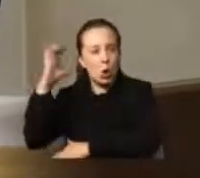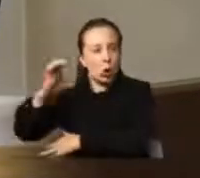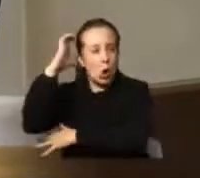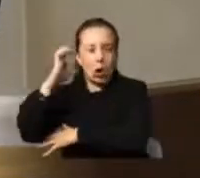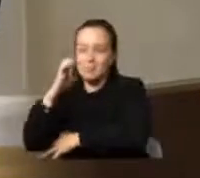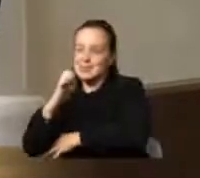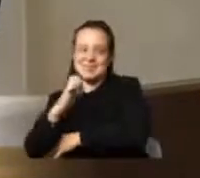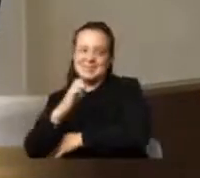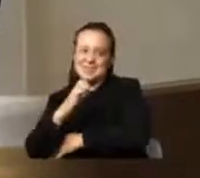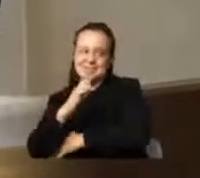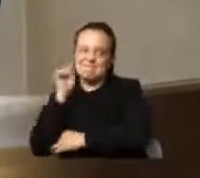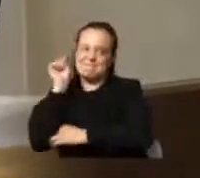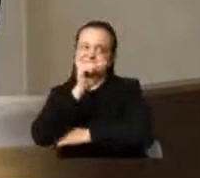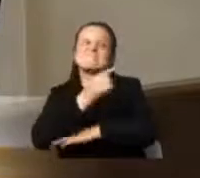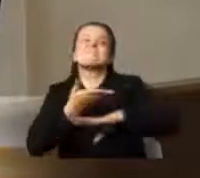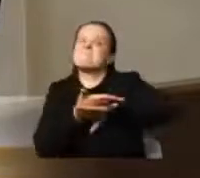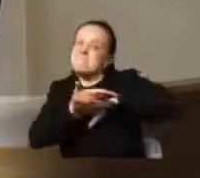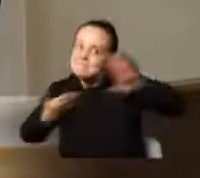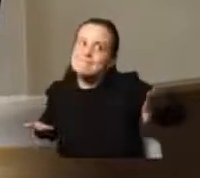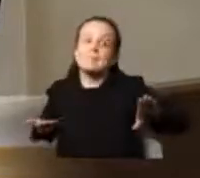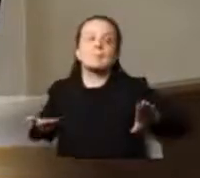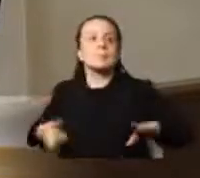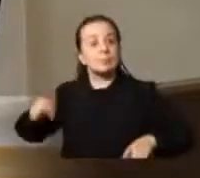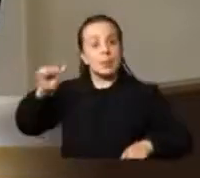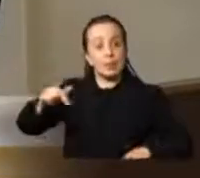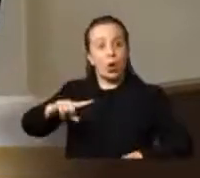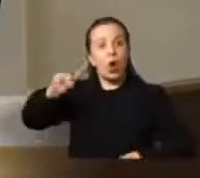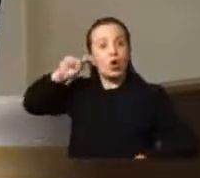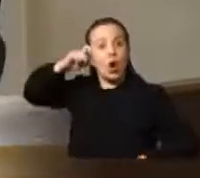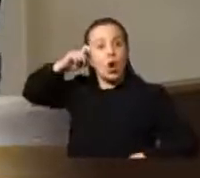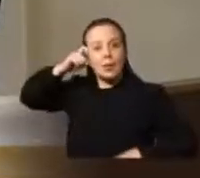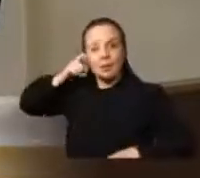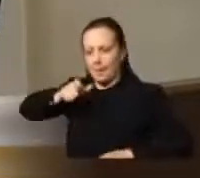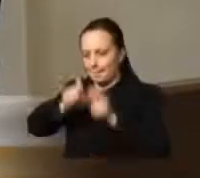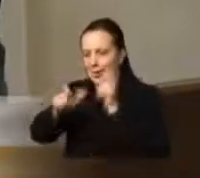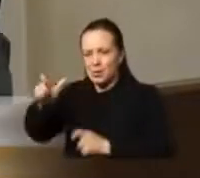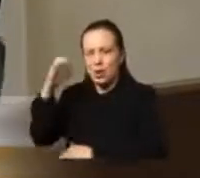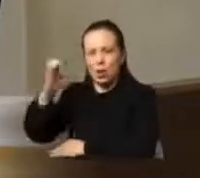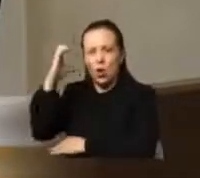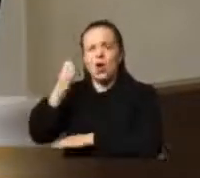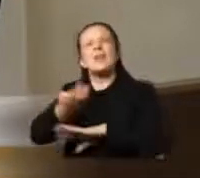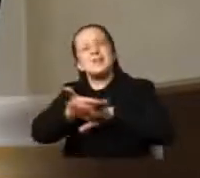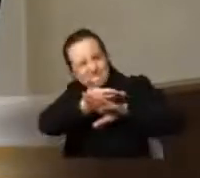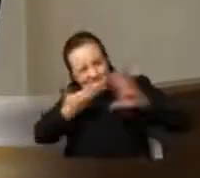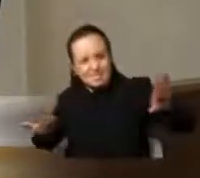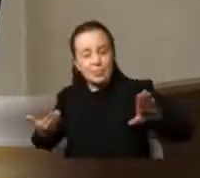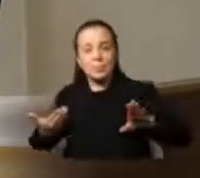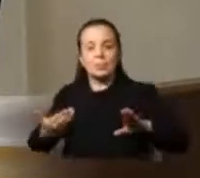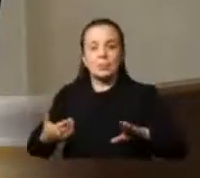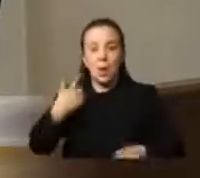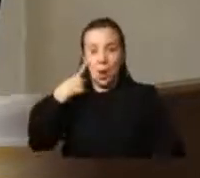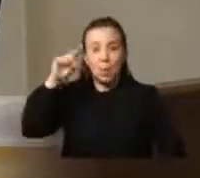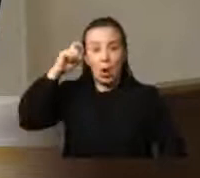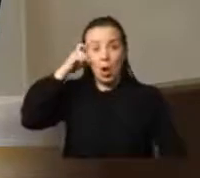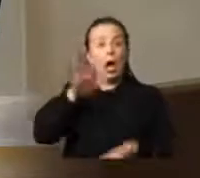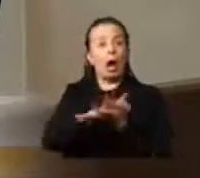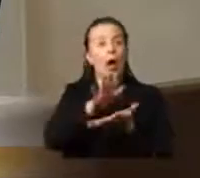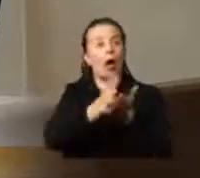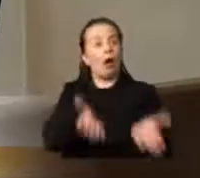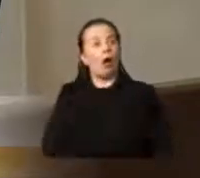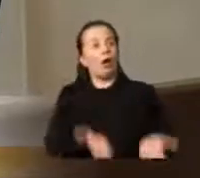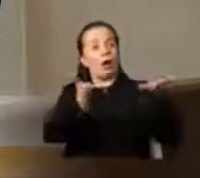que le está reclamando a este gobierno y al Estado que no puede seguirle dando un